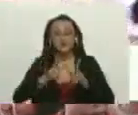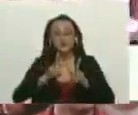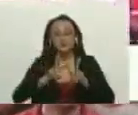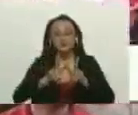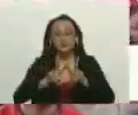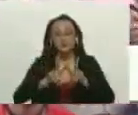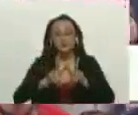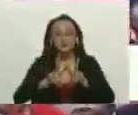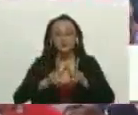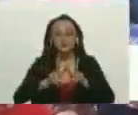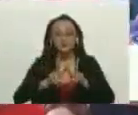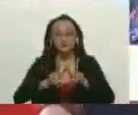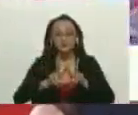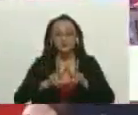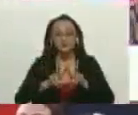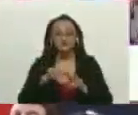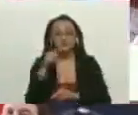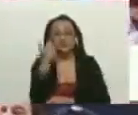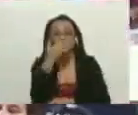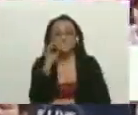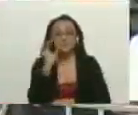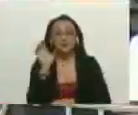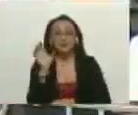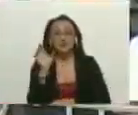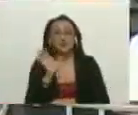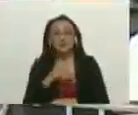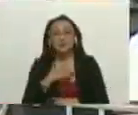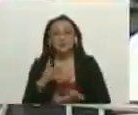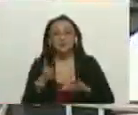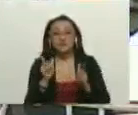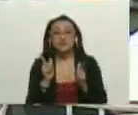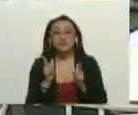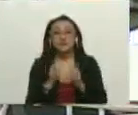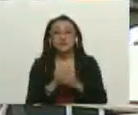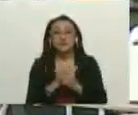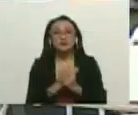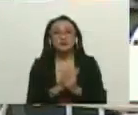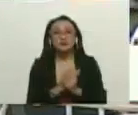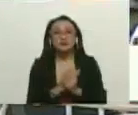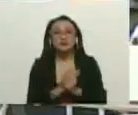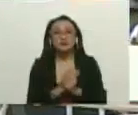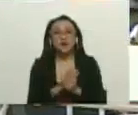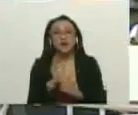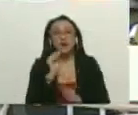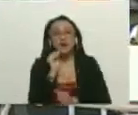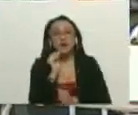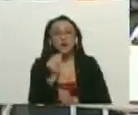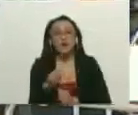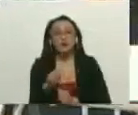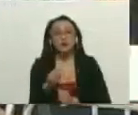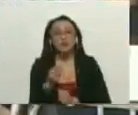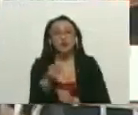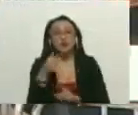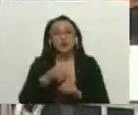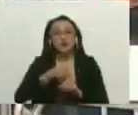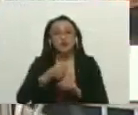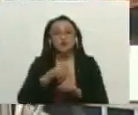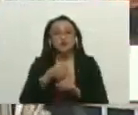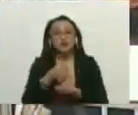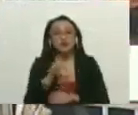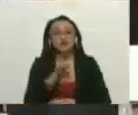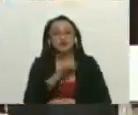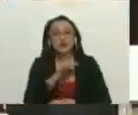Venezuela. Ese imperio no puede permitir lo que los jóvenes luchan en